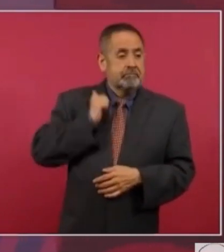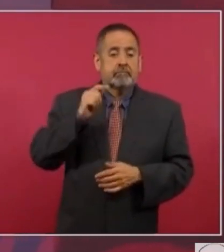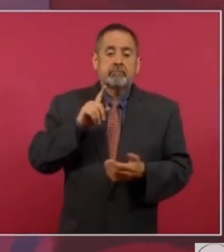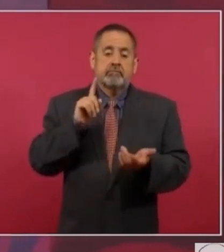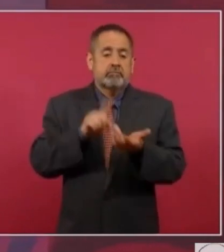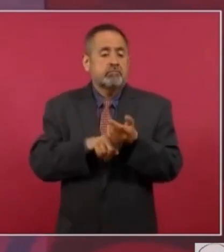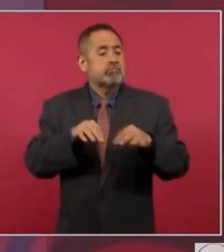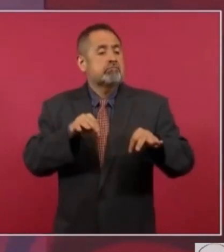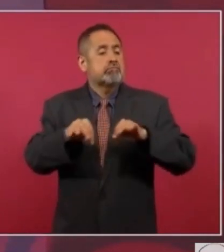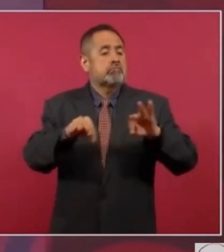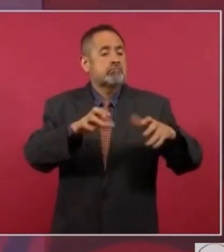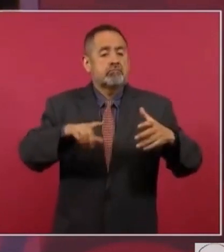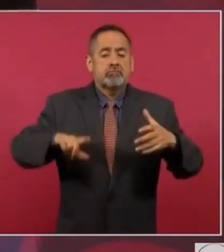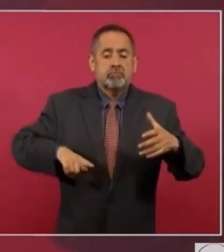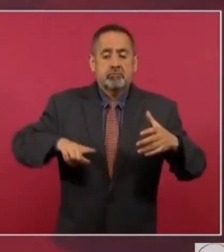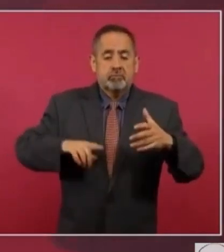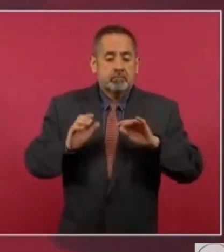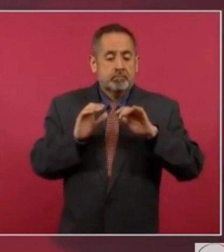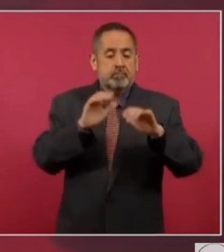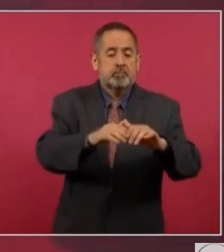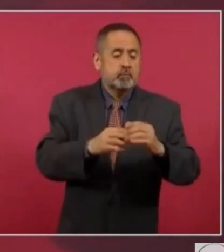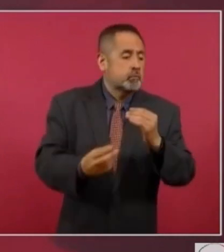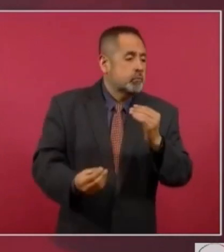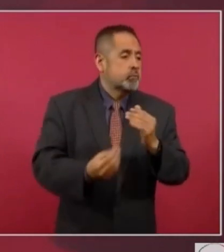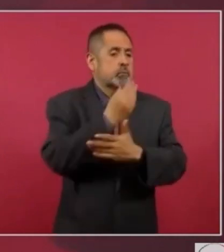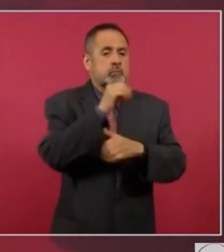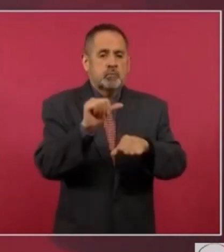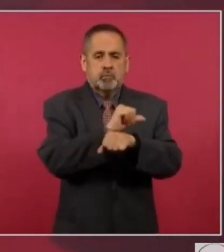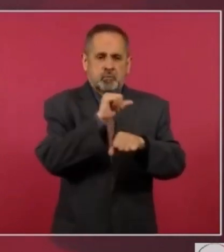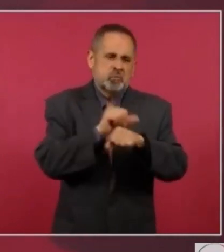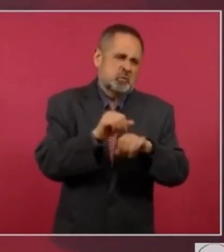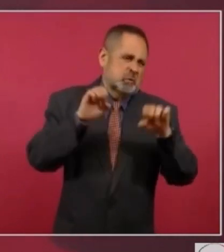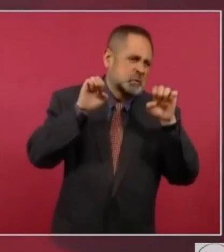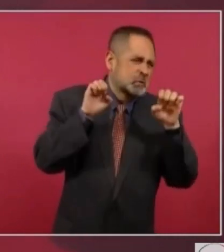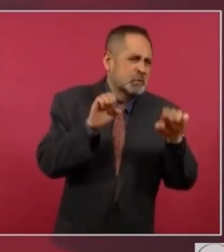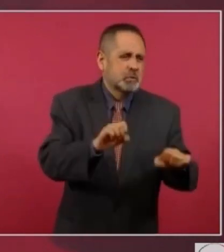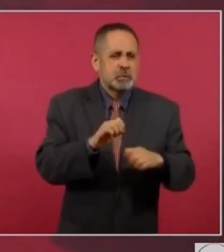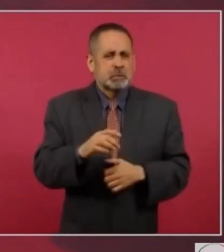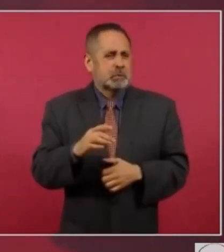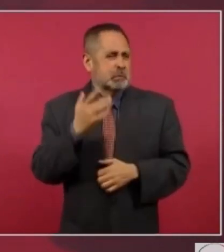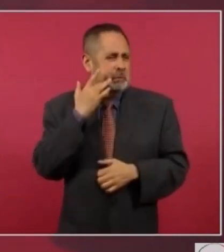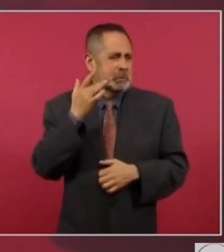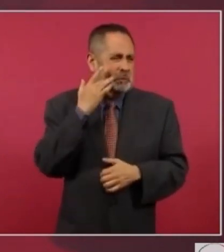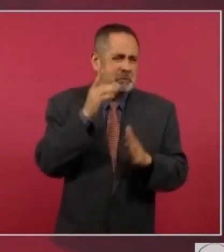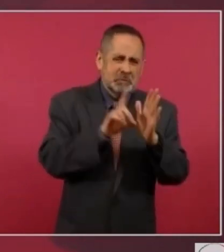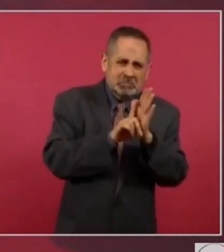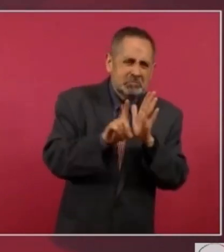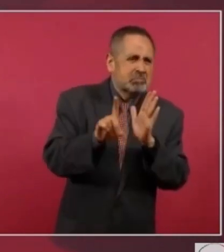y mi mansión y mi departamento, mi depa en Miami.